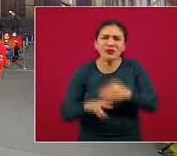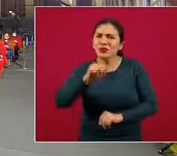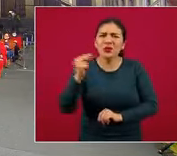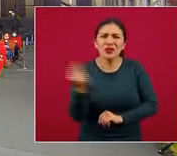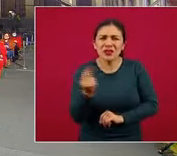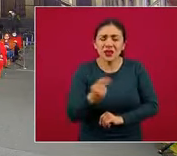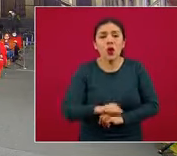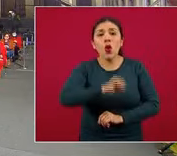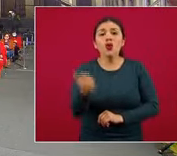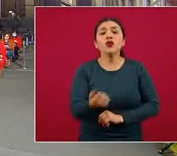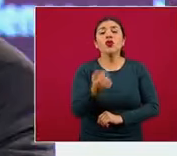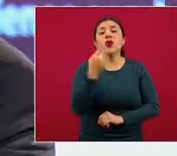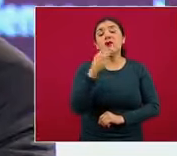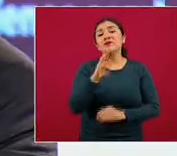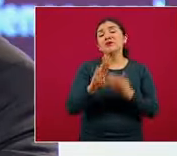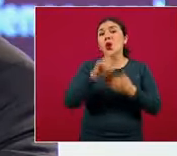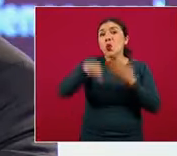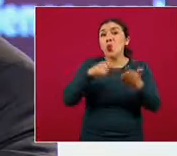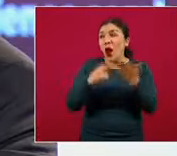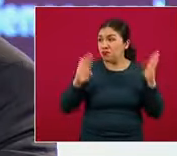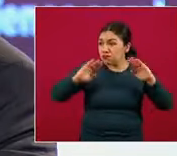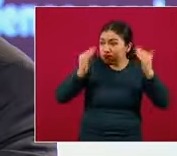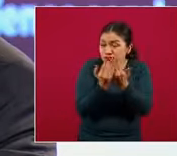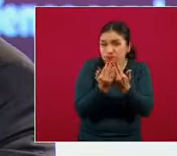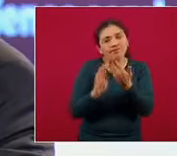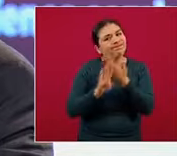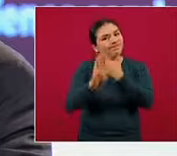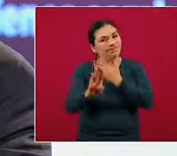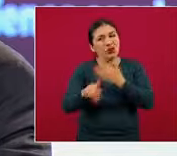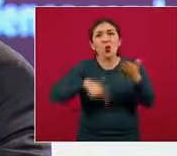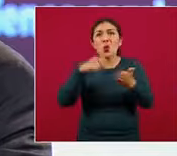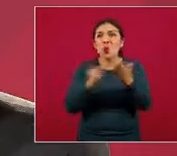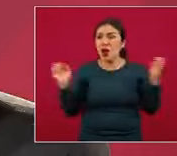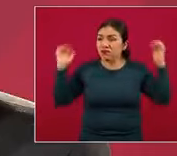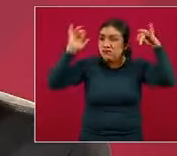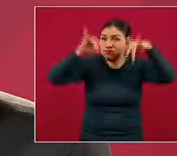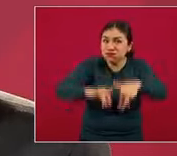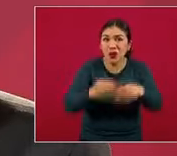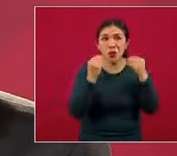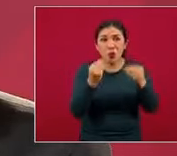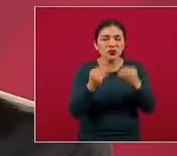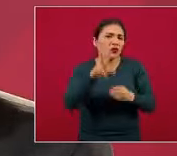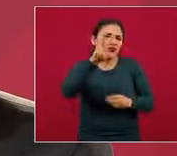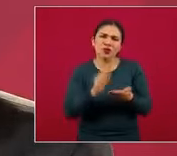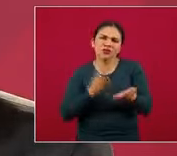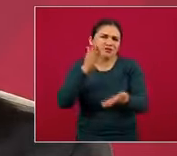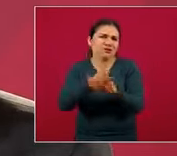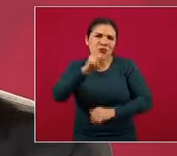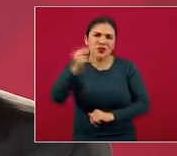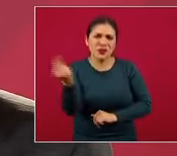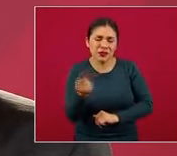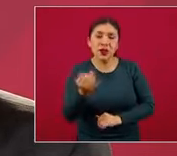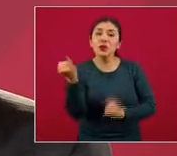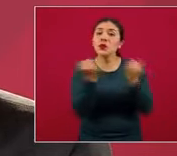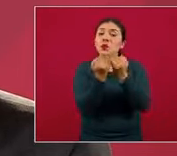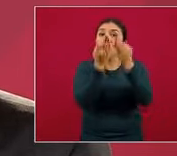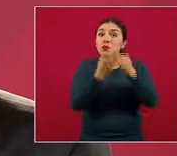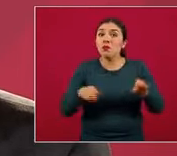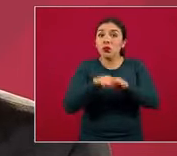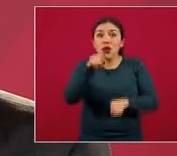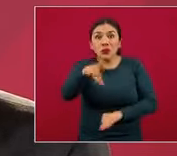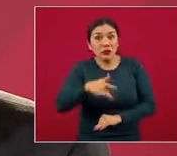3 Cs: evitar lugares cerrados, lugares concurridos y en general congregaciones. También es importante que si